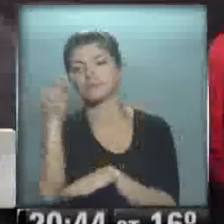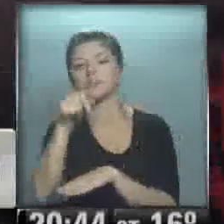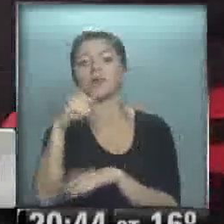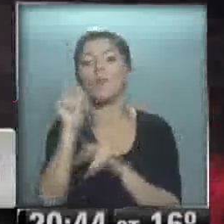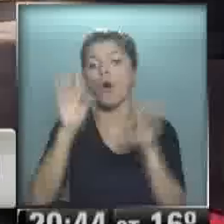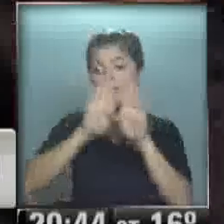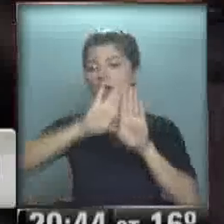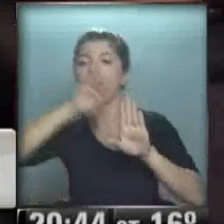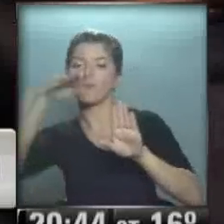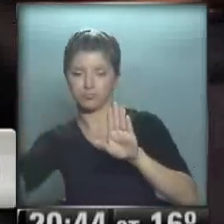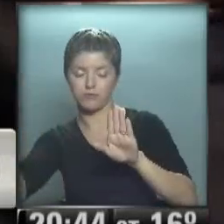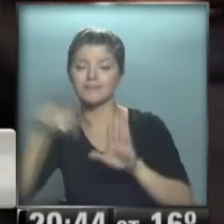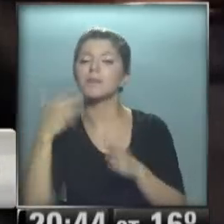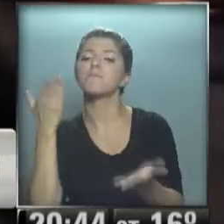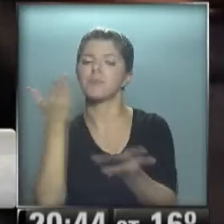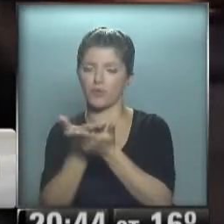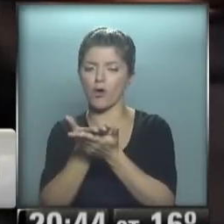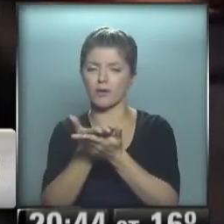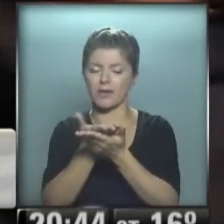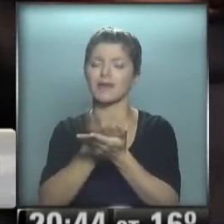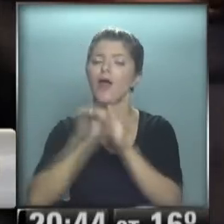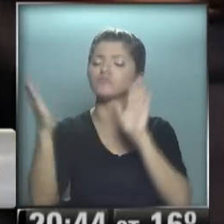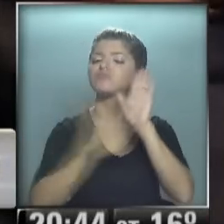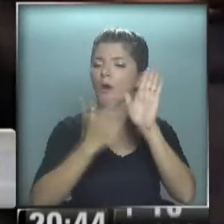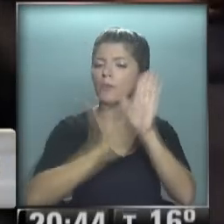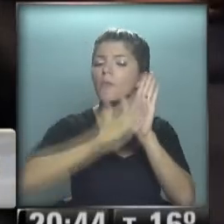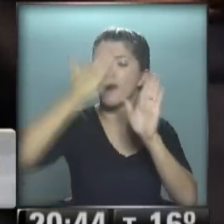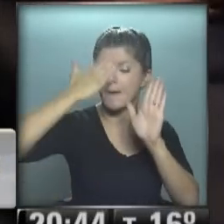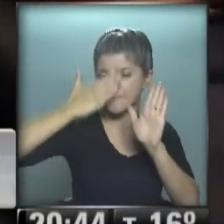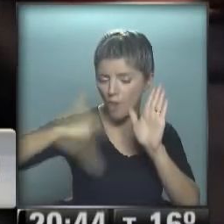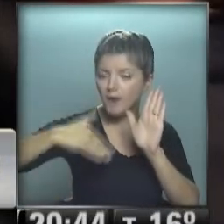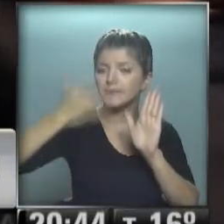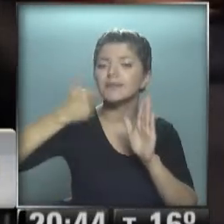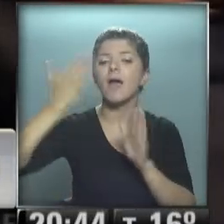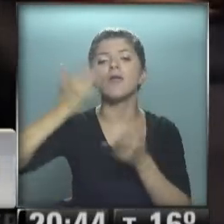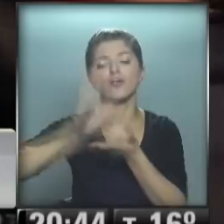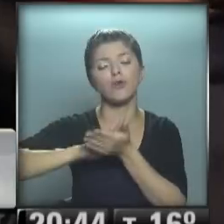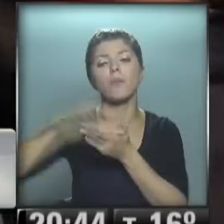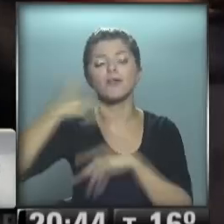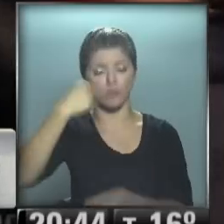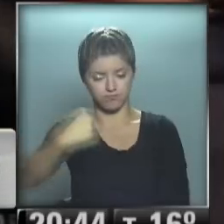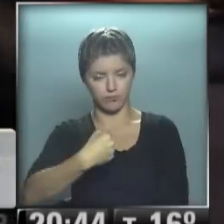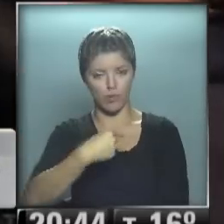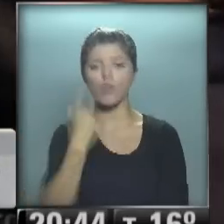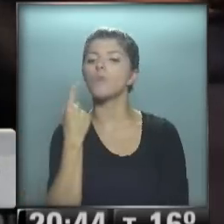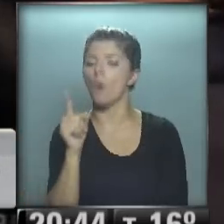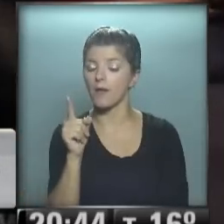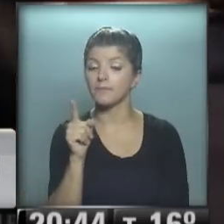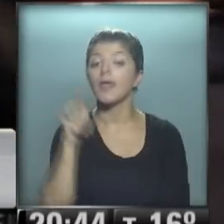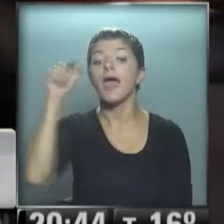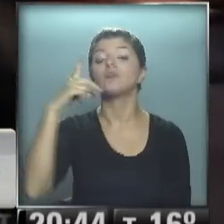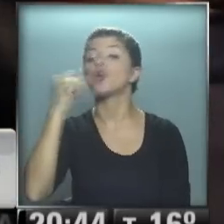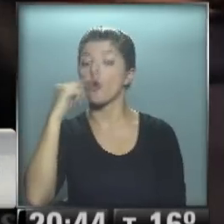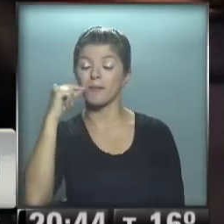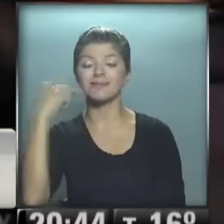puerta lateral, pidió que se realice una serie de pruebas para luego expedirse sobre las imputaciones en su contra. Van der Breule es